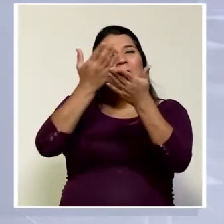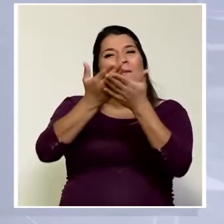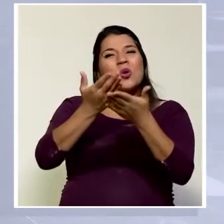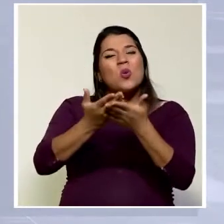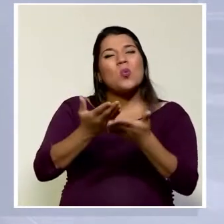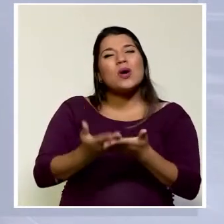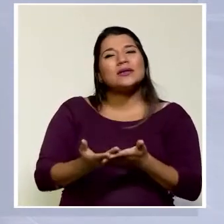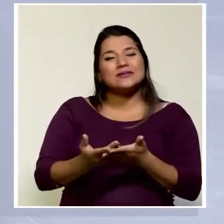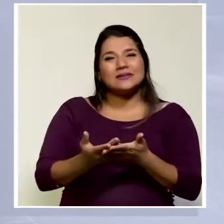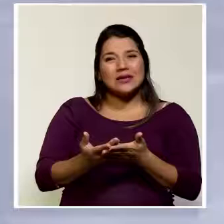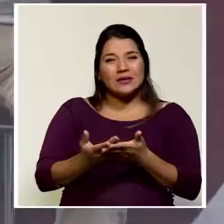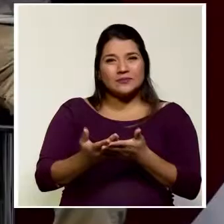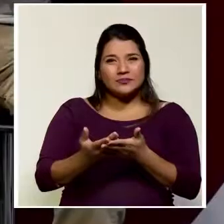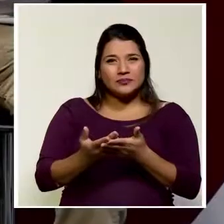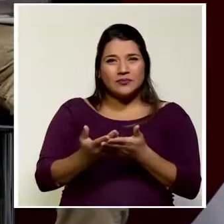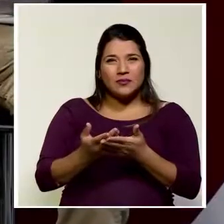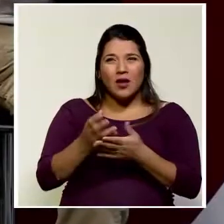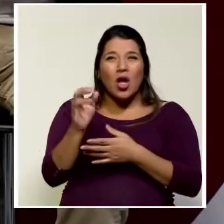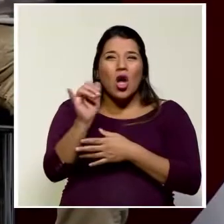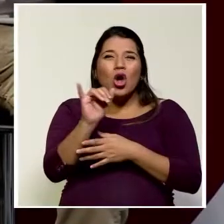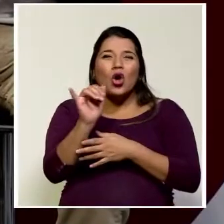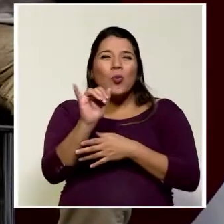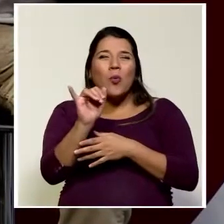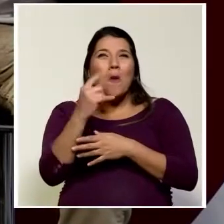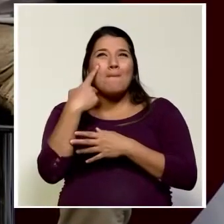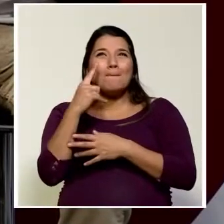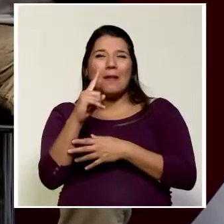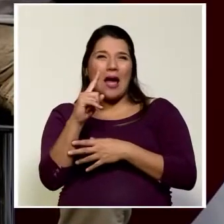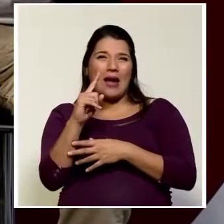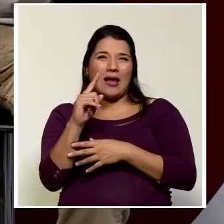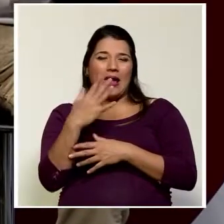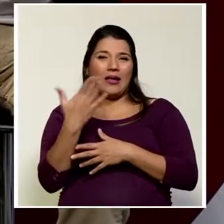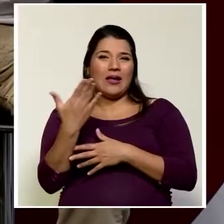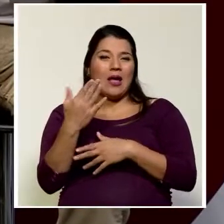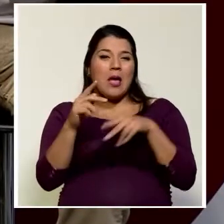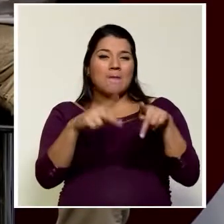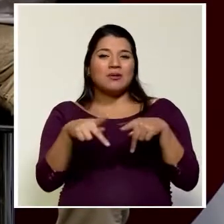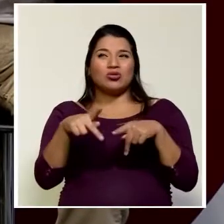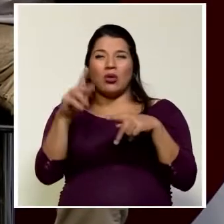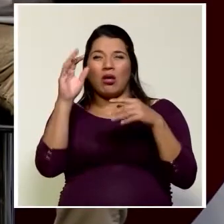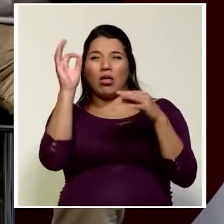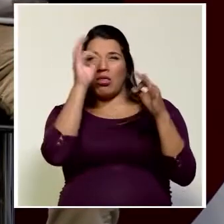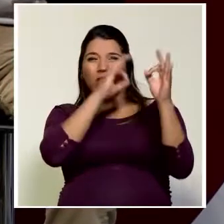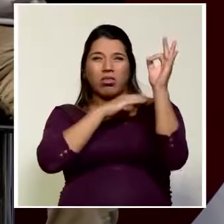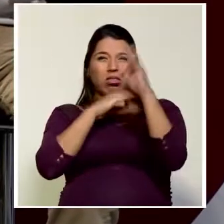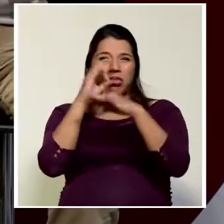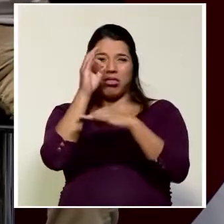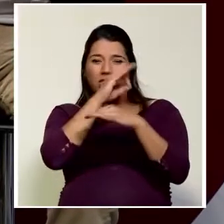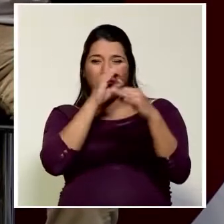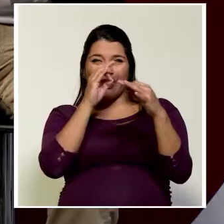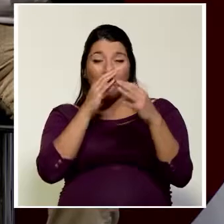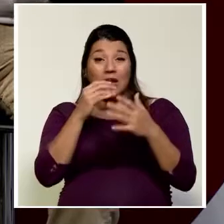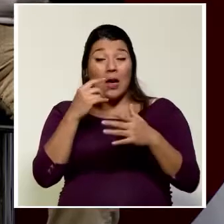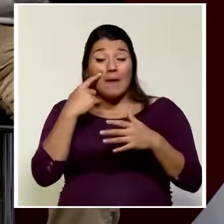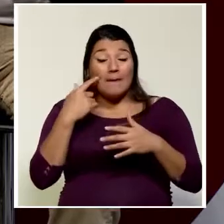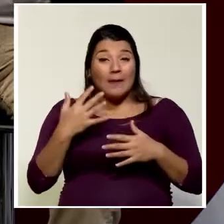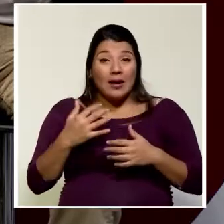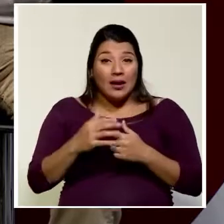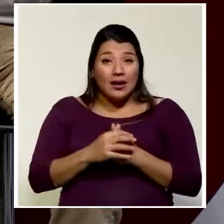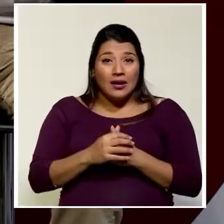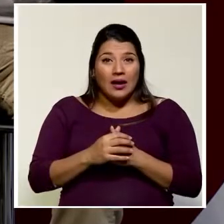¿verdad? Un menú de humo para ofrecerle a los candidatos, para ofrecerle al electorado, que no